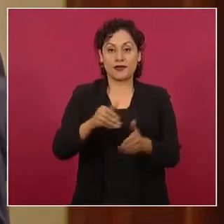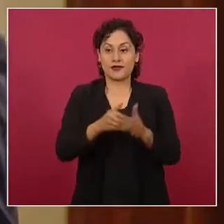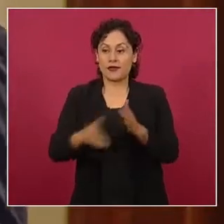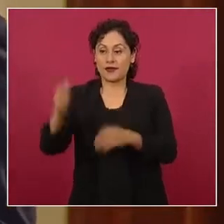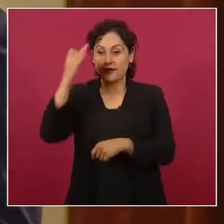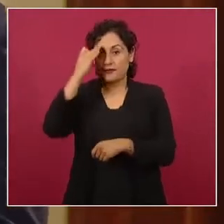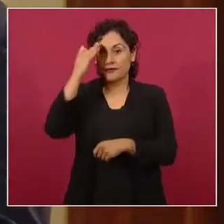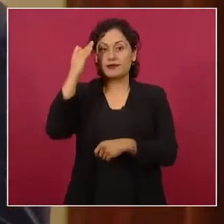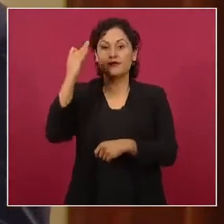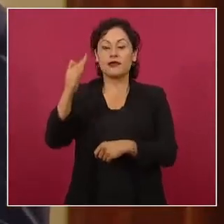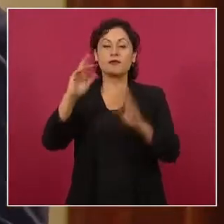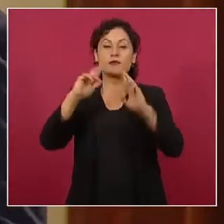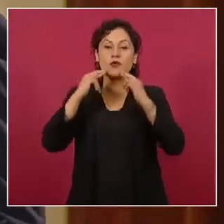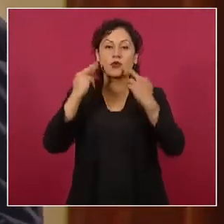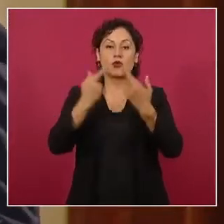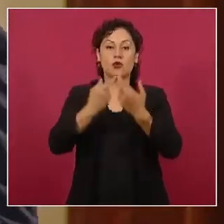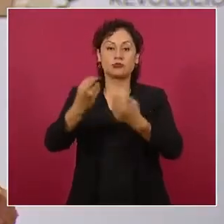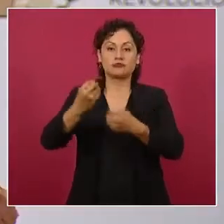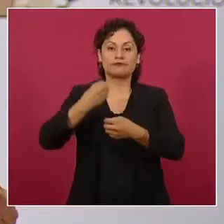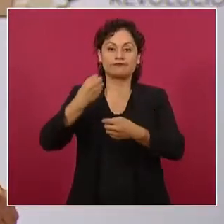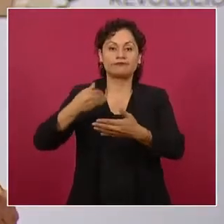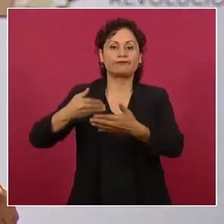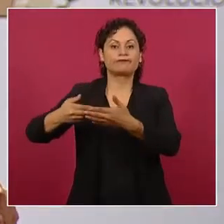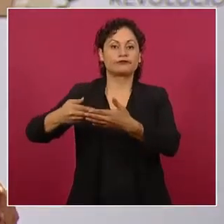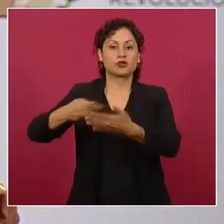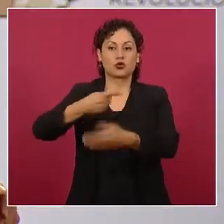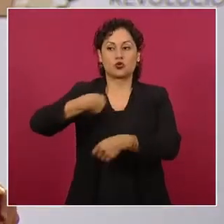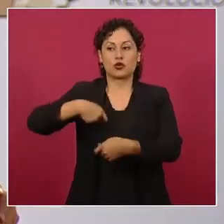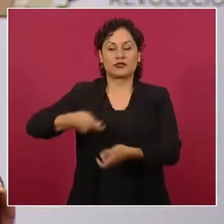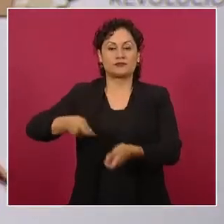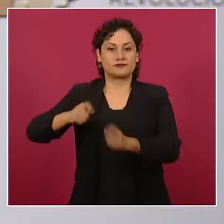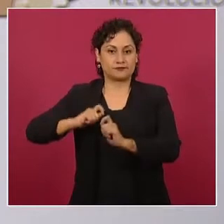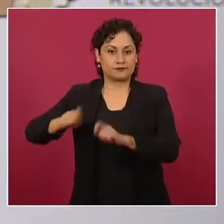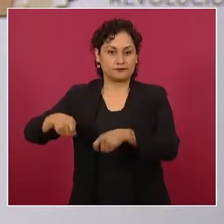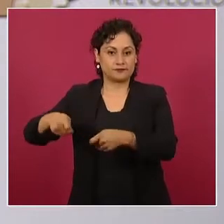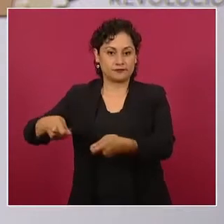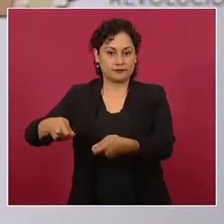de sesiones de nuestra legislatura.